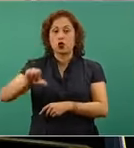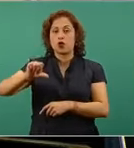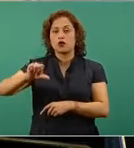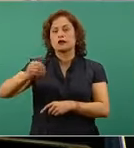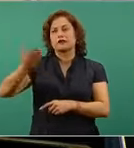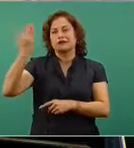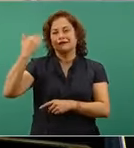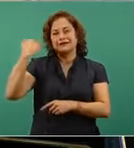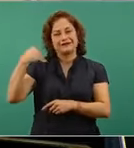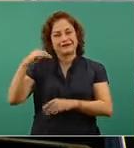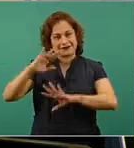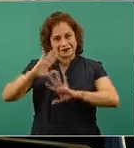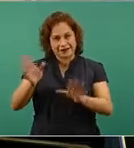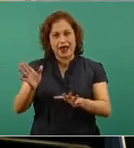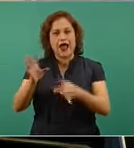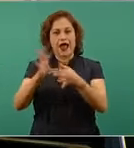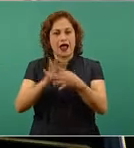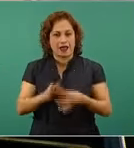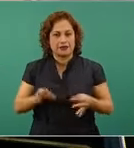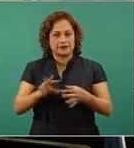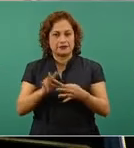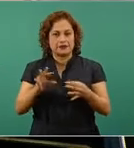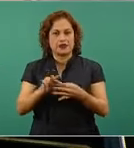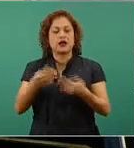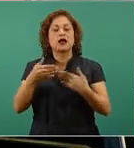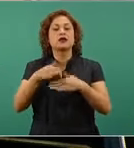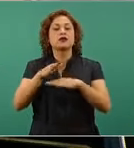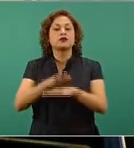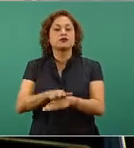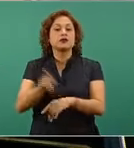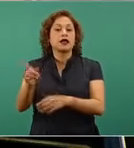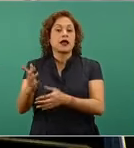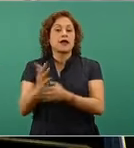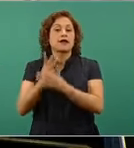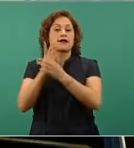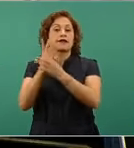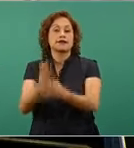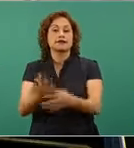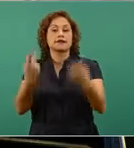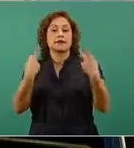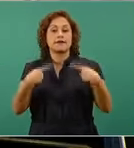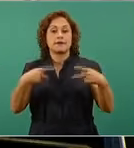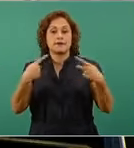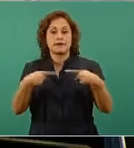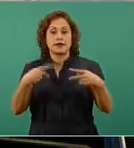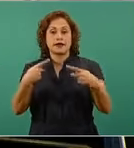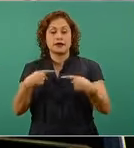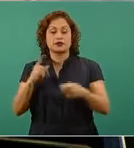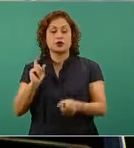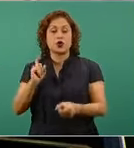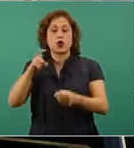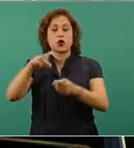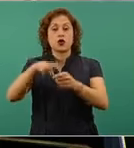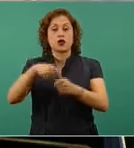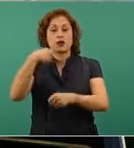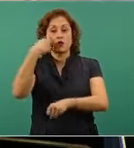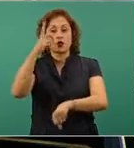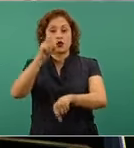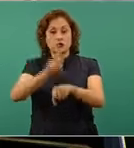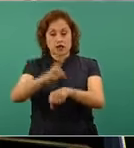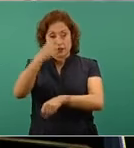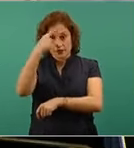conferencias, que había 25,000 personas que se habían registrado como voluntarios